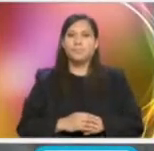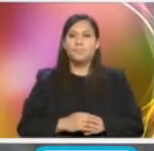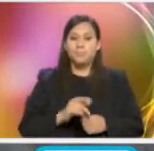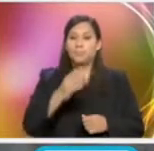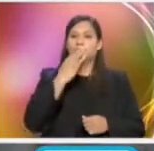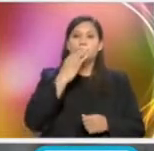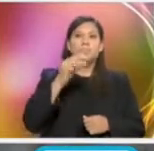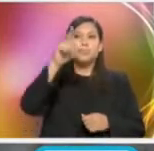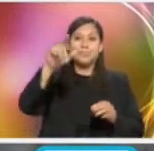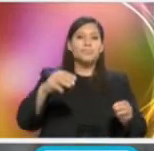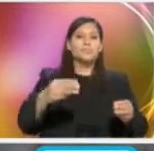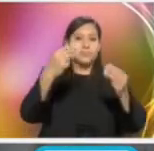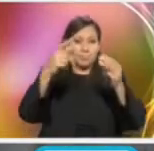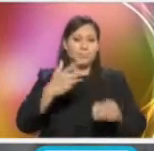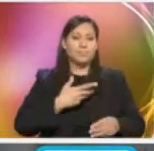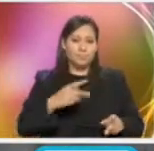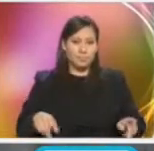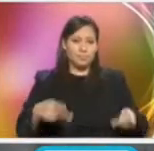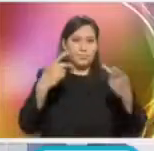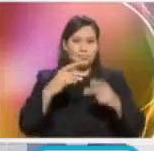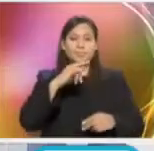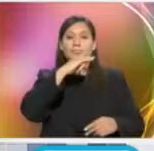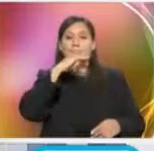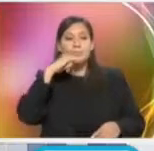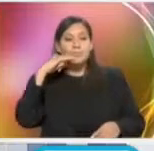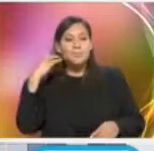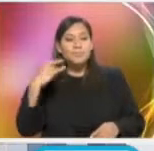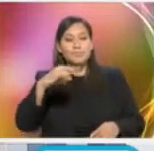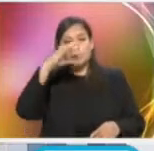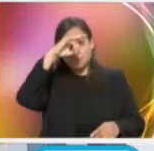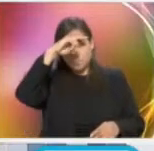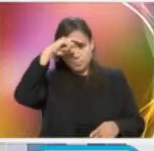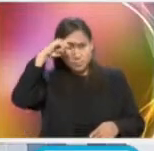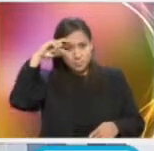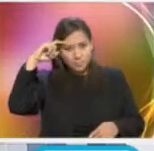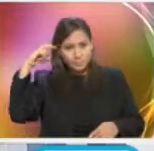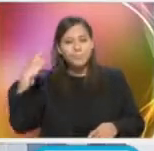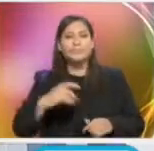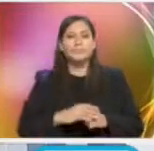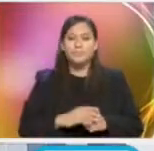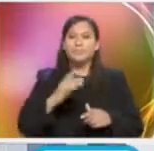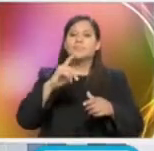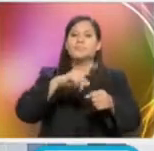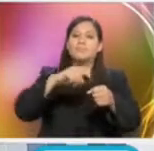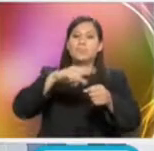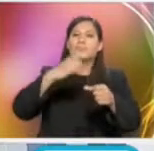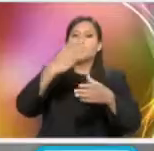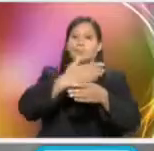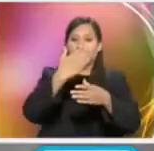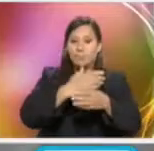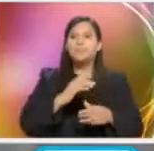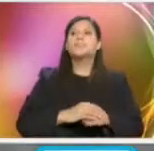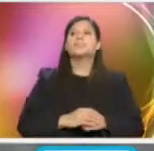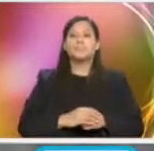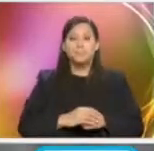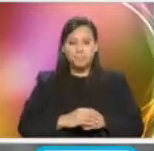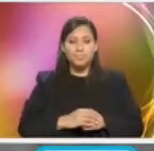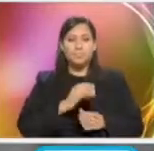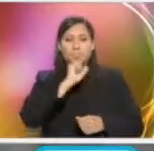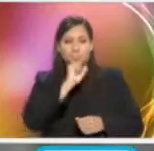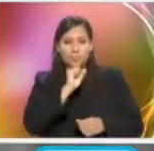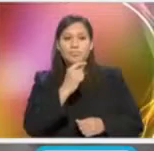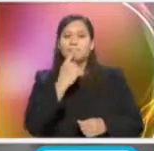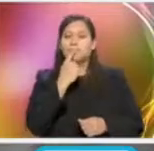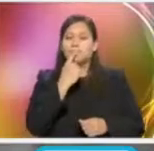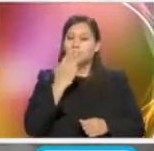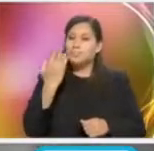sí, en el mercado, luego los encuentran en los mercados. Chipotle Seco ahumado, es uno café, está buenísimo, le da un chorro de